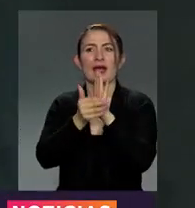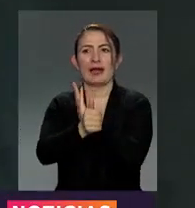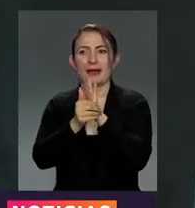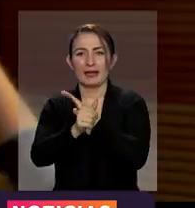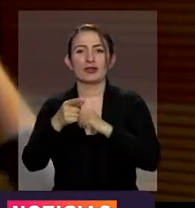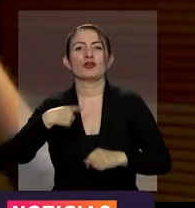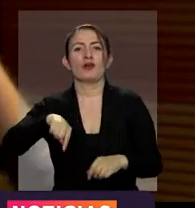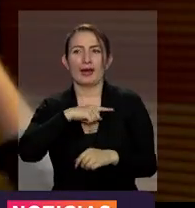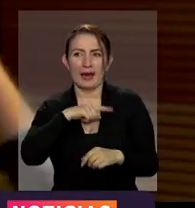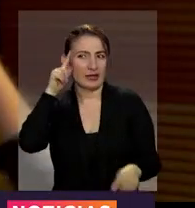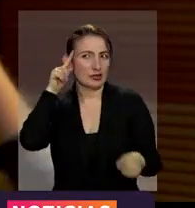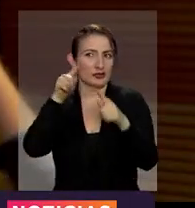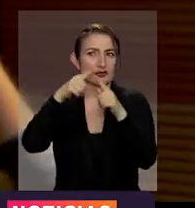fronteras para hacer realidad los sueños